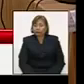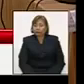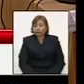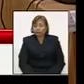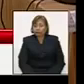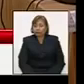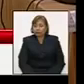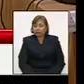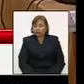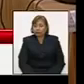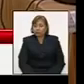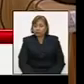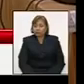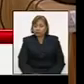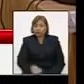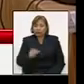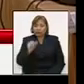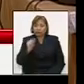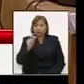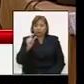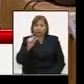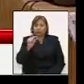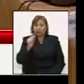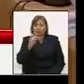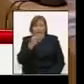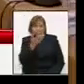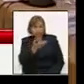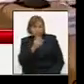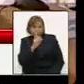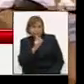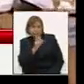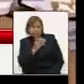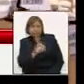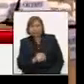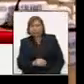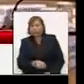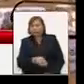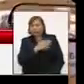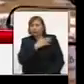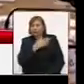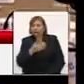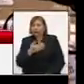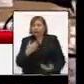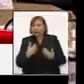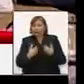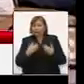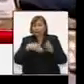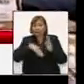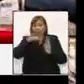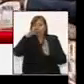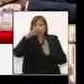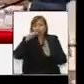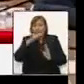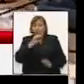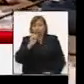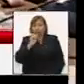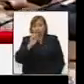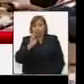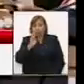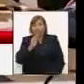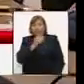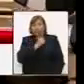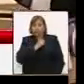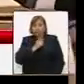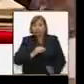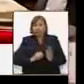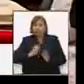Sí, para preguntarle al suboficial. Él es de mayor rango que los técnicos, ¿no es cierto? Suboficial superior.